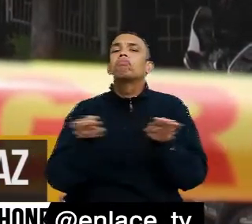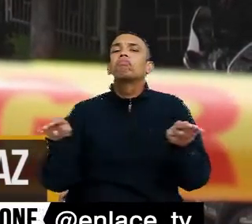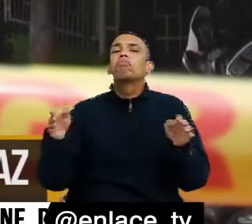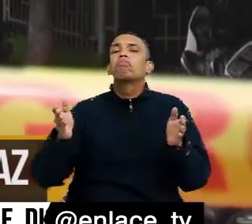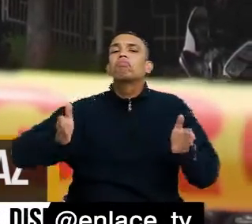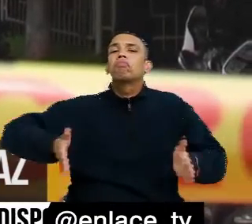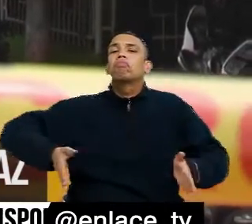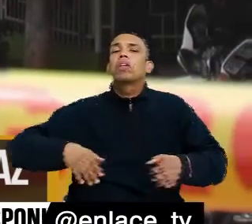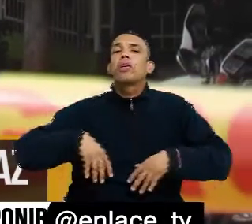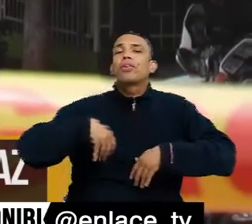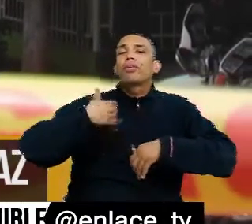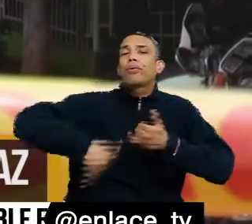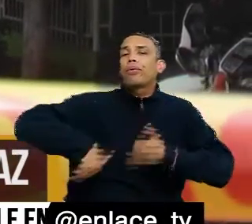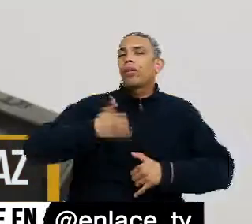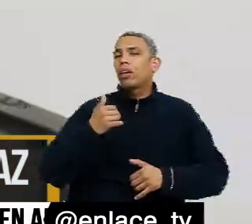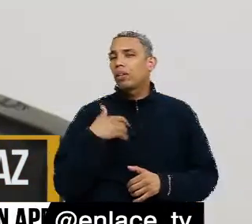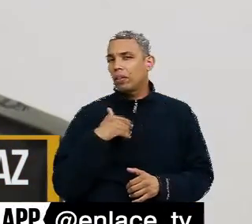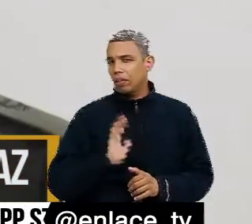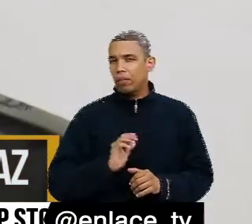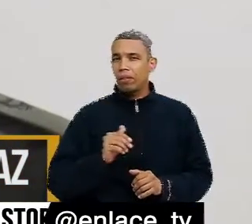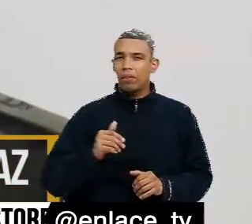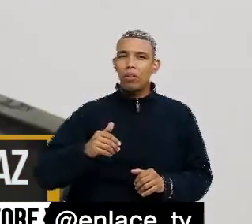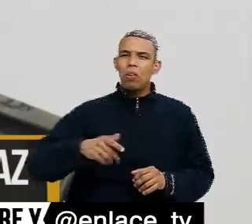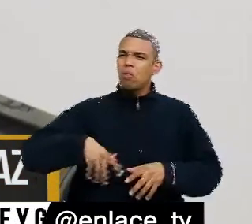que estaban jugando ruleta rusa.